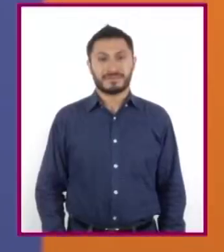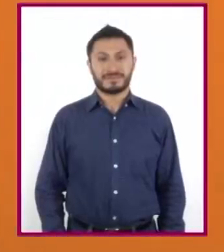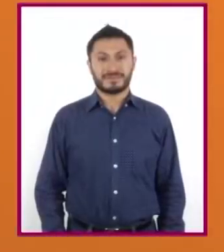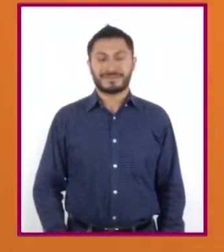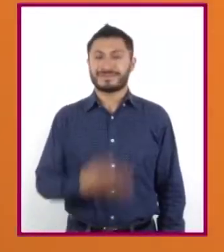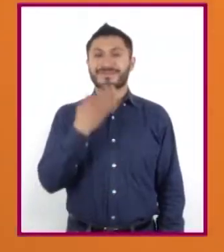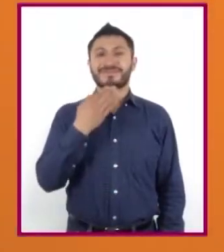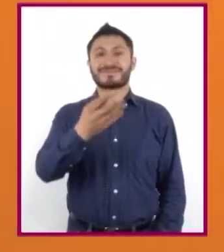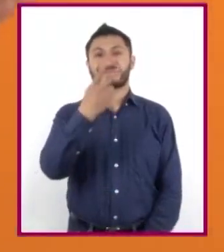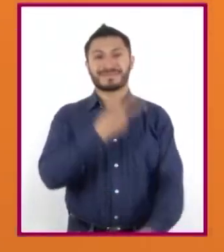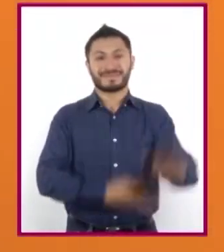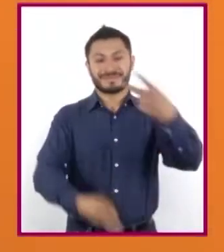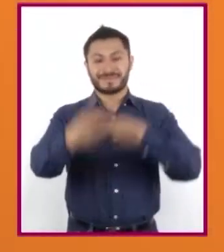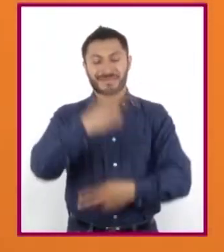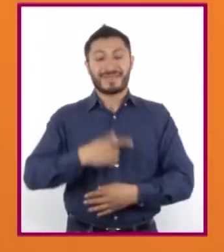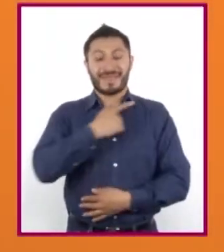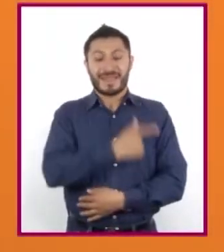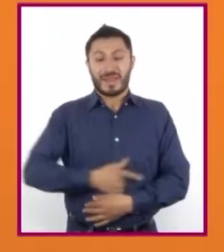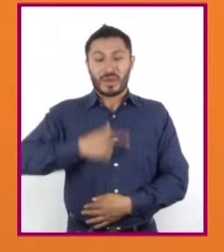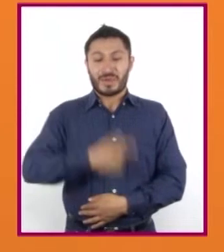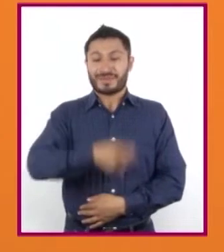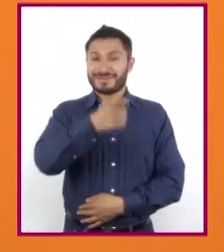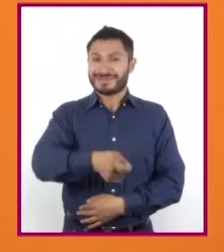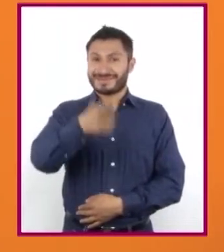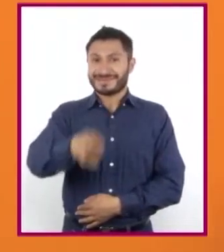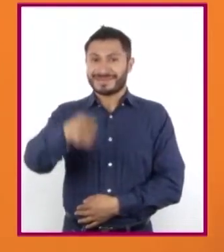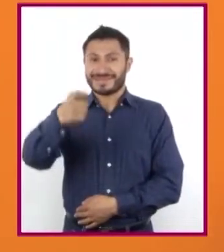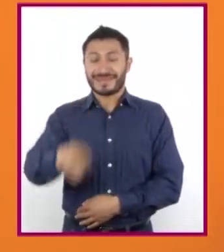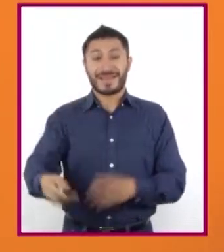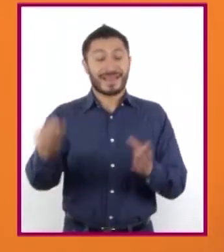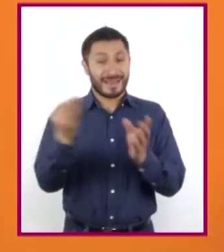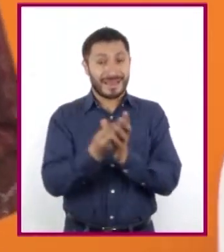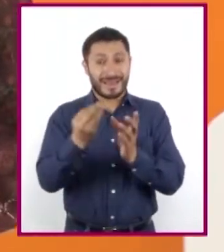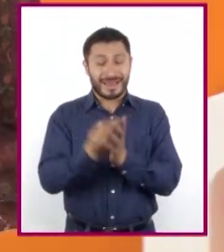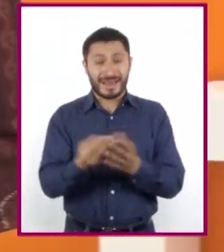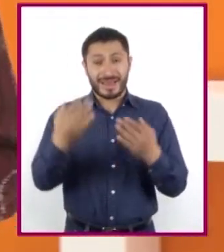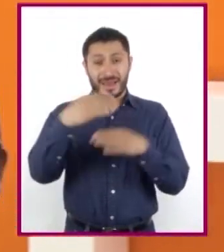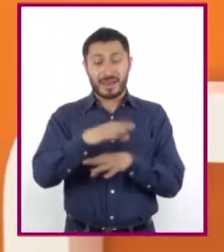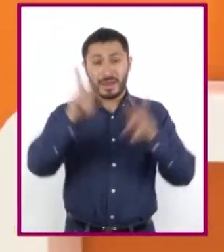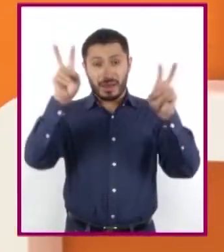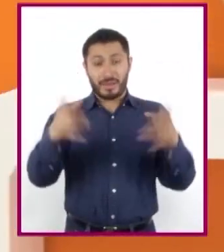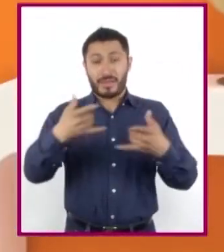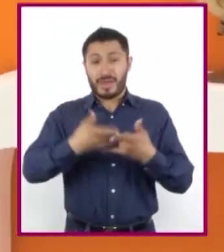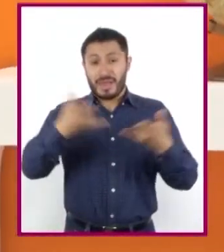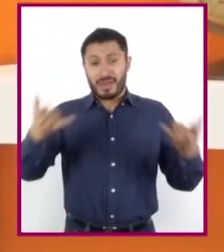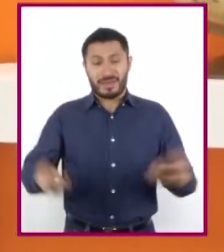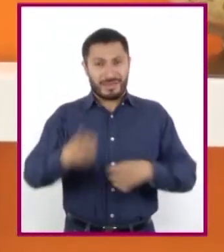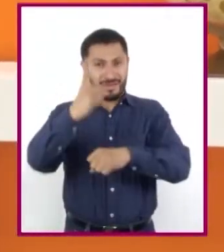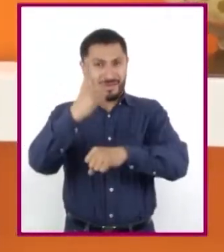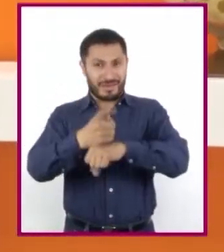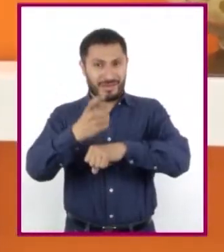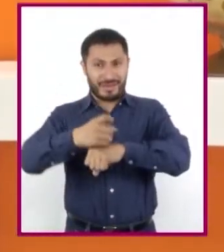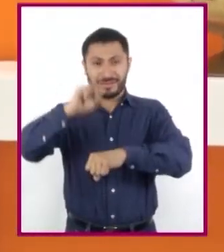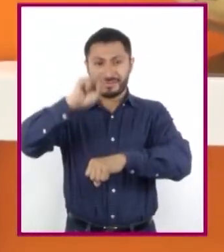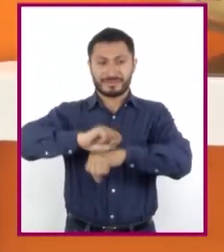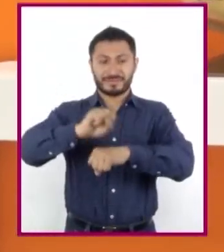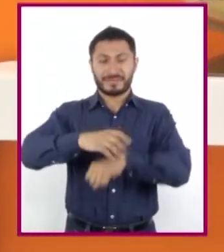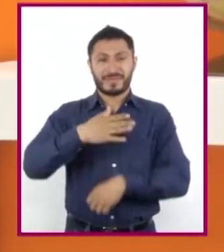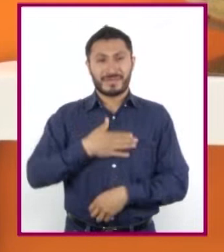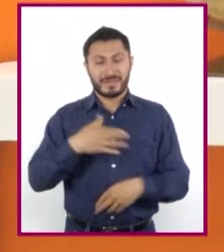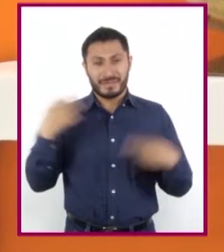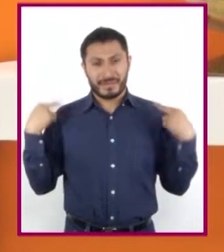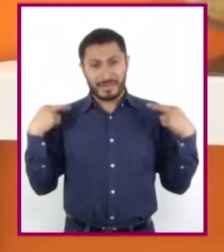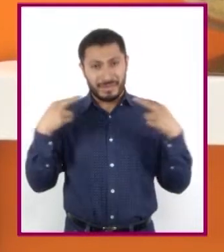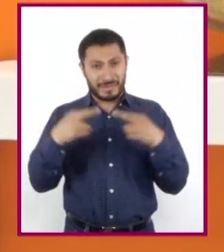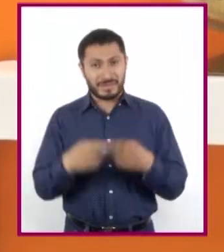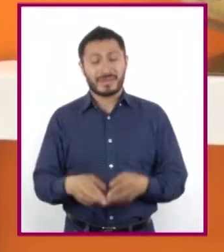Bienvenidos y bienvenidas, qué gusto saludarles en una sesión más de Historia de Primer Grado. Soy la profesora Adriana